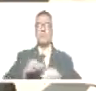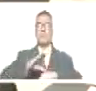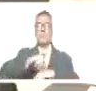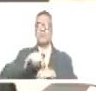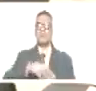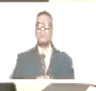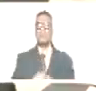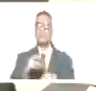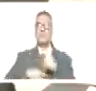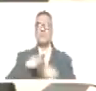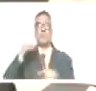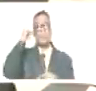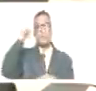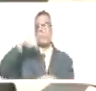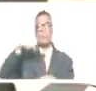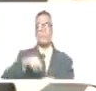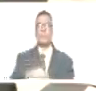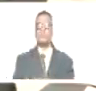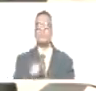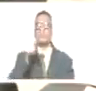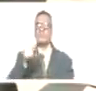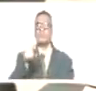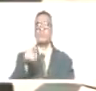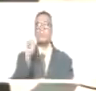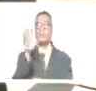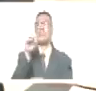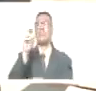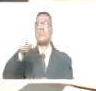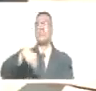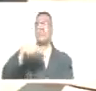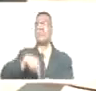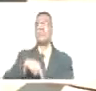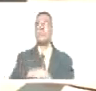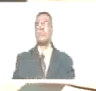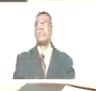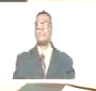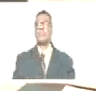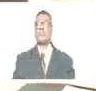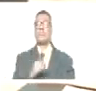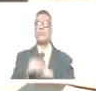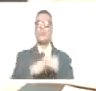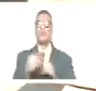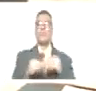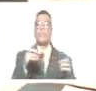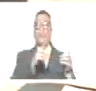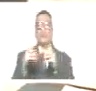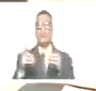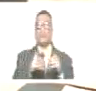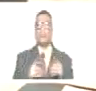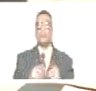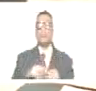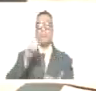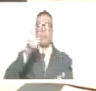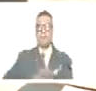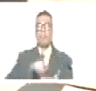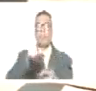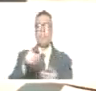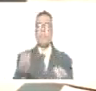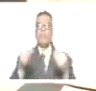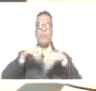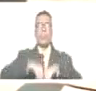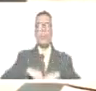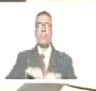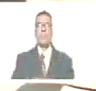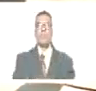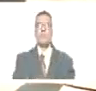hoy esta asamblea hace este debate, aprueba este acuerdo y